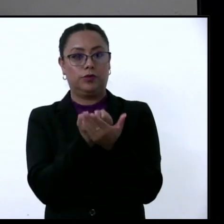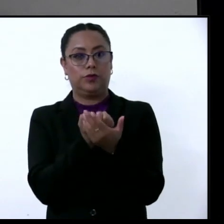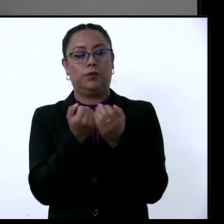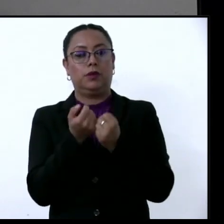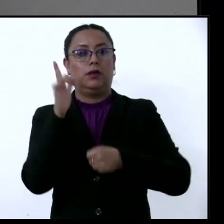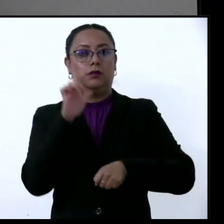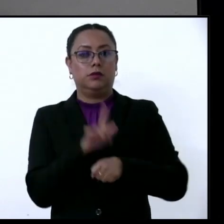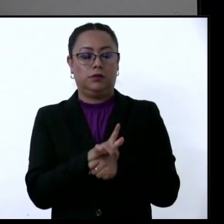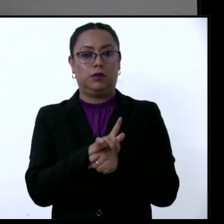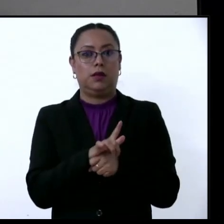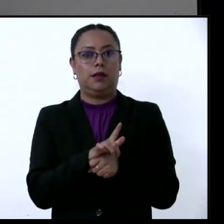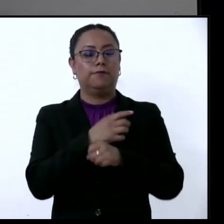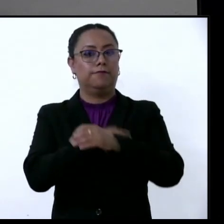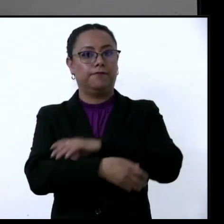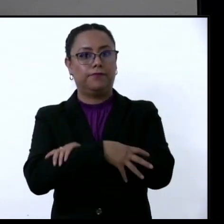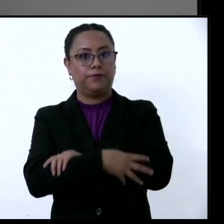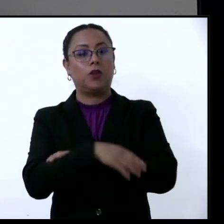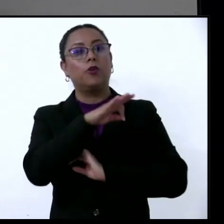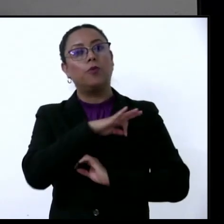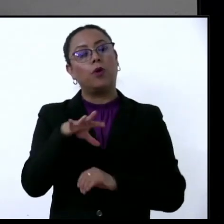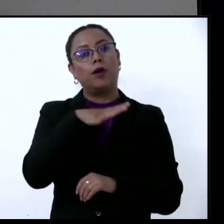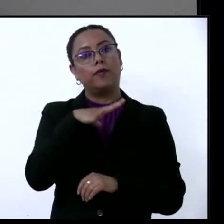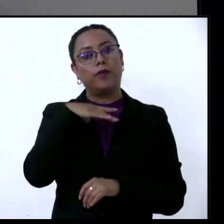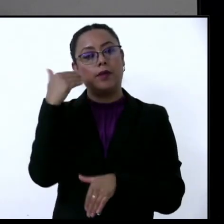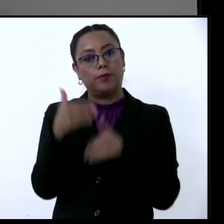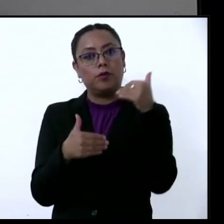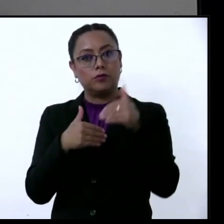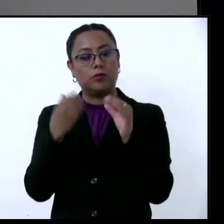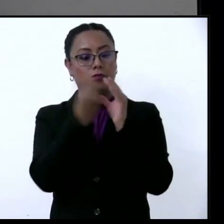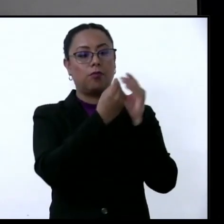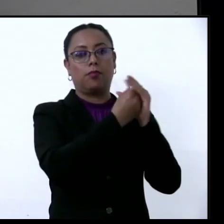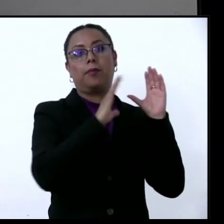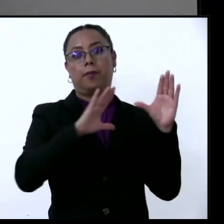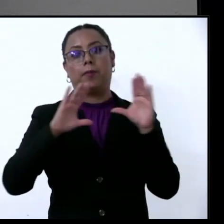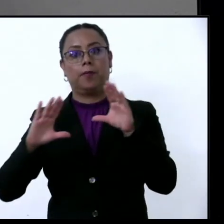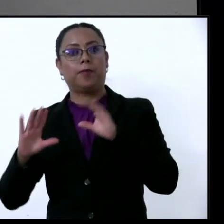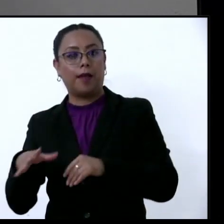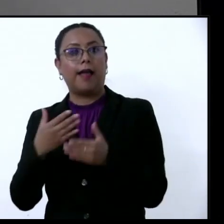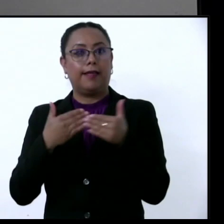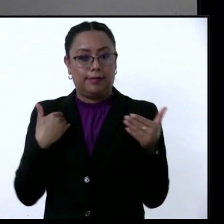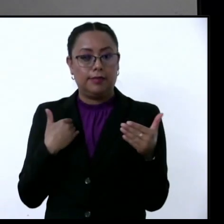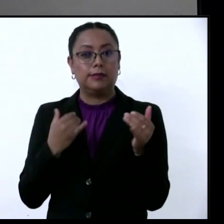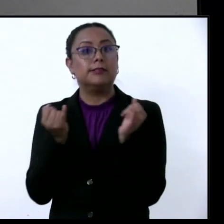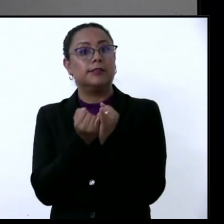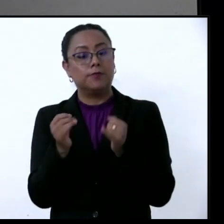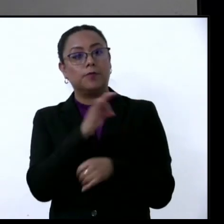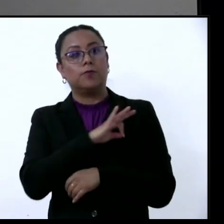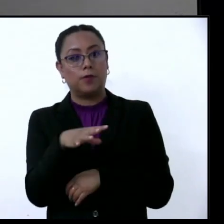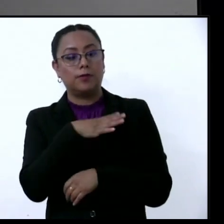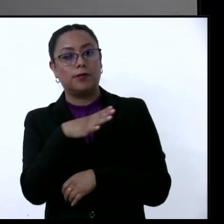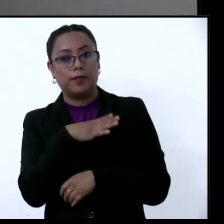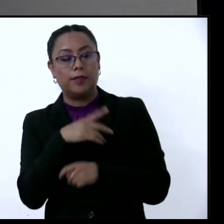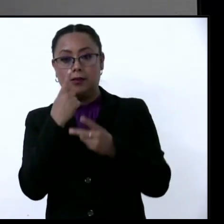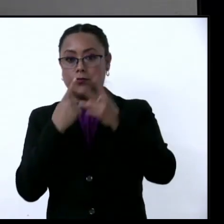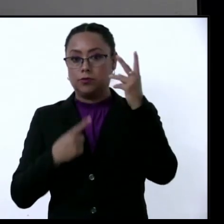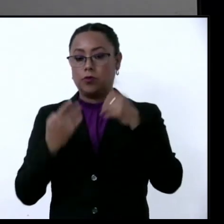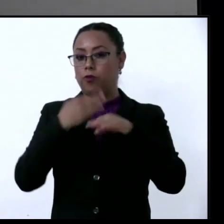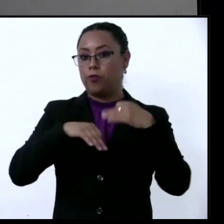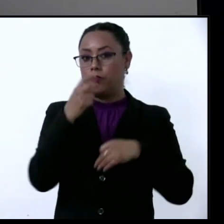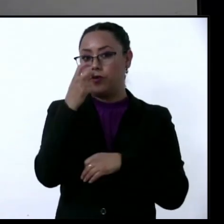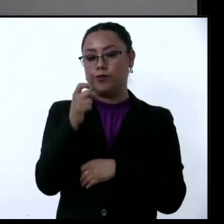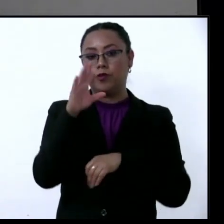solidaria cuenten con procesos de capacitación, cuenten con elementos que nos permitan fortalecer